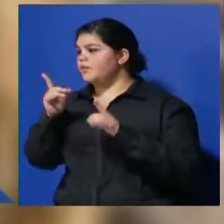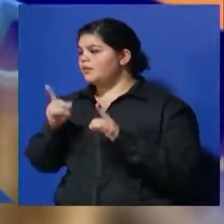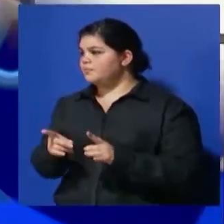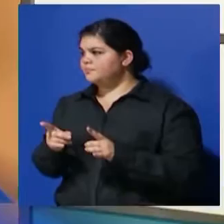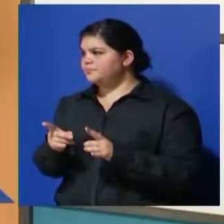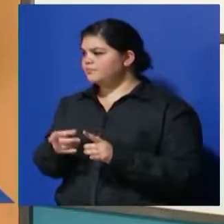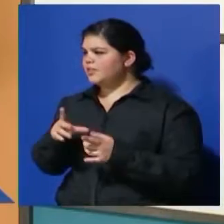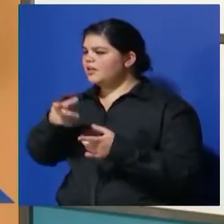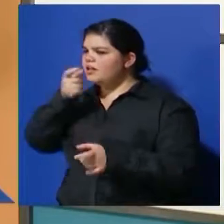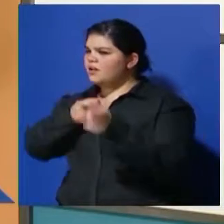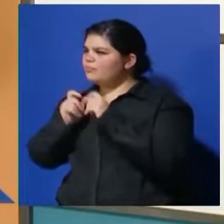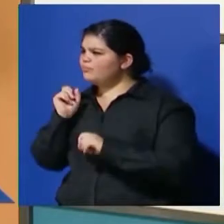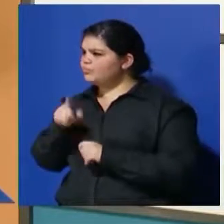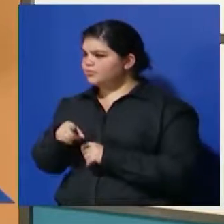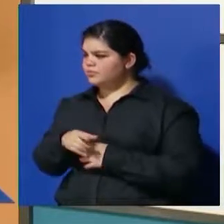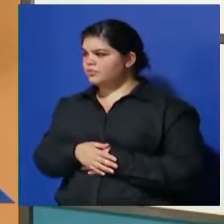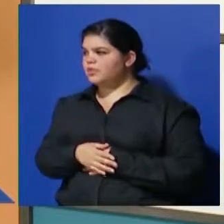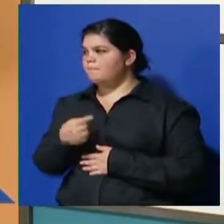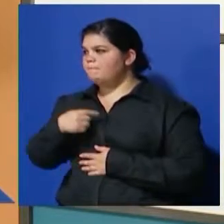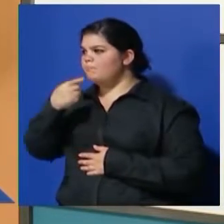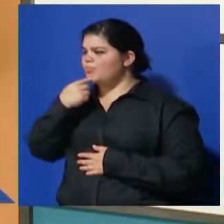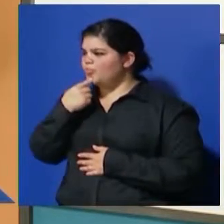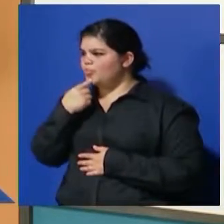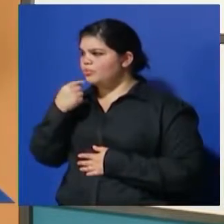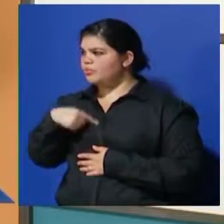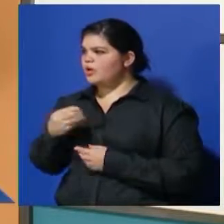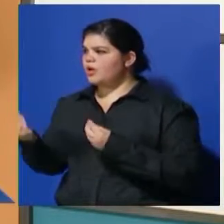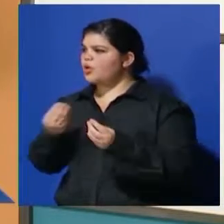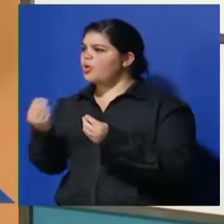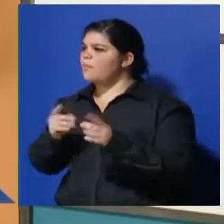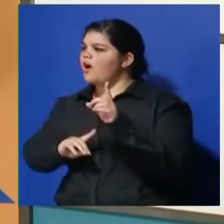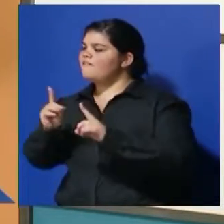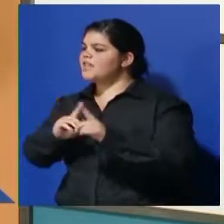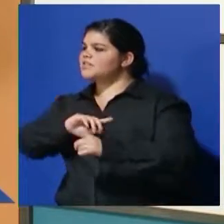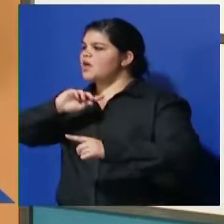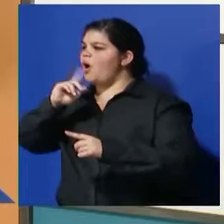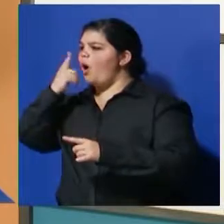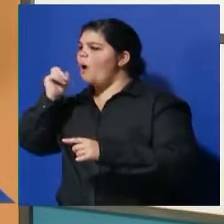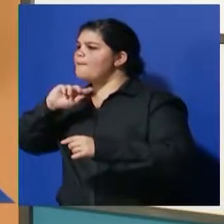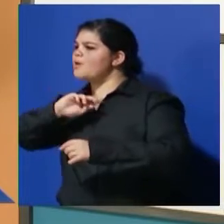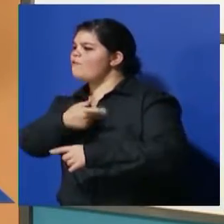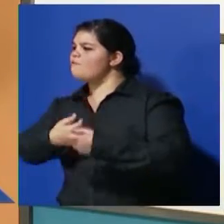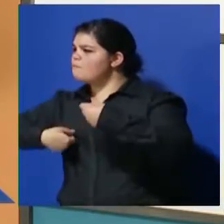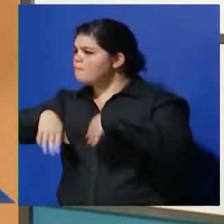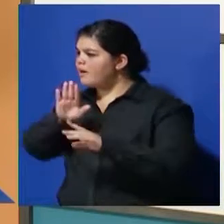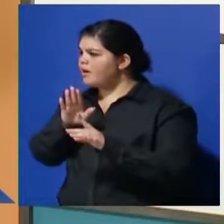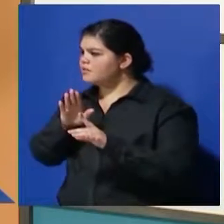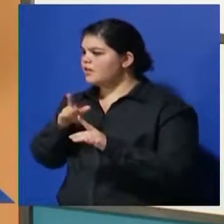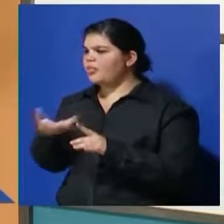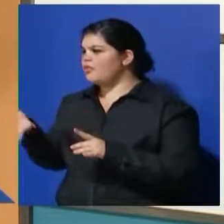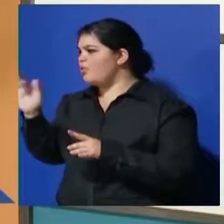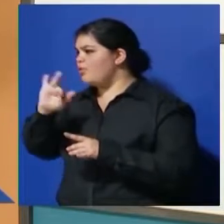tus respuestas, me pregunto cuáles son estos micromachismos o las situaciones que se dan en la vida cotidiana que dan cuenta